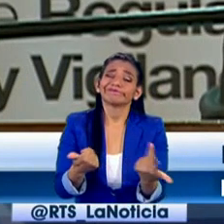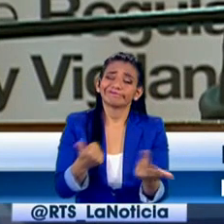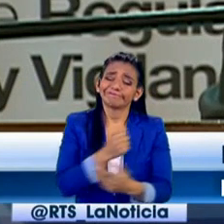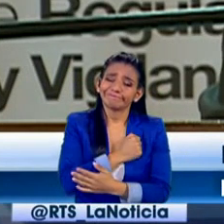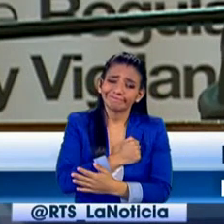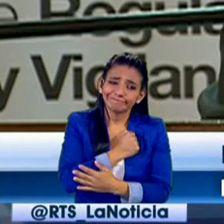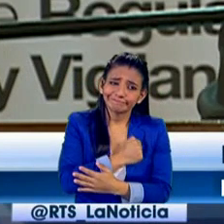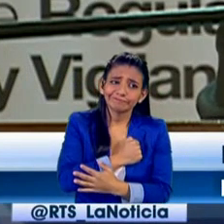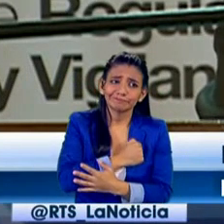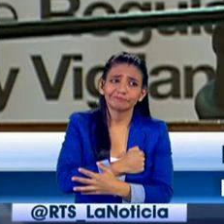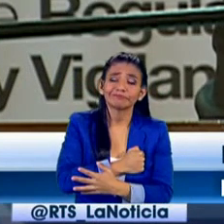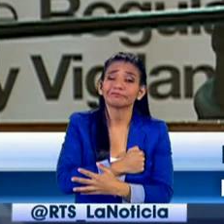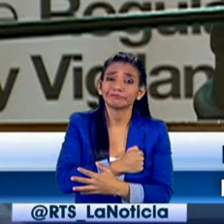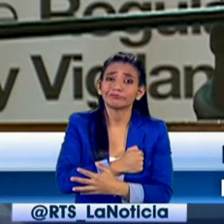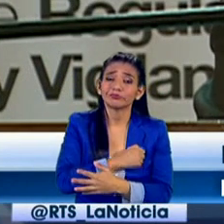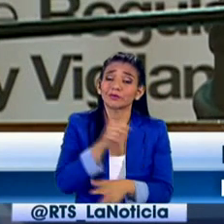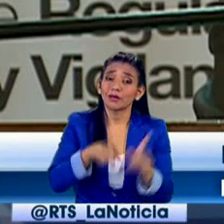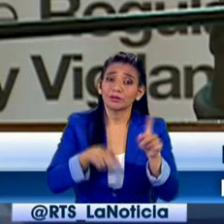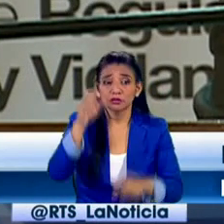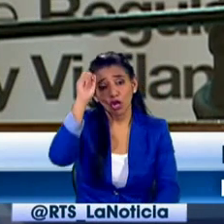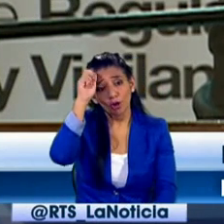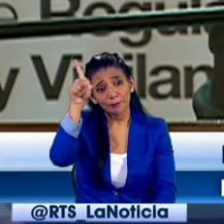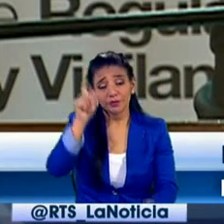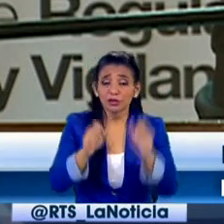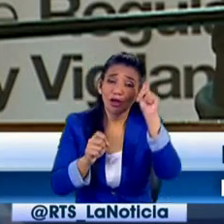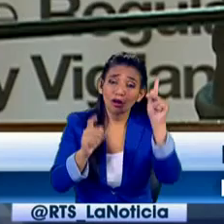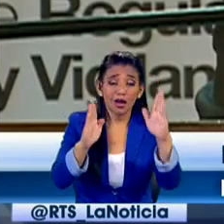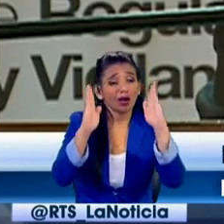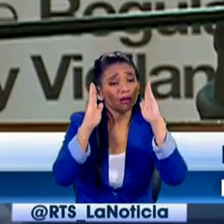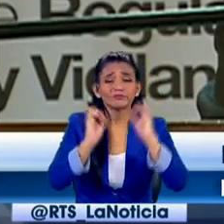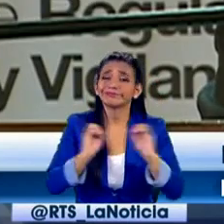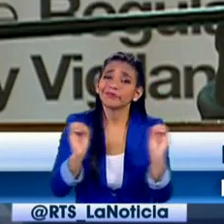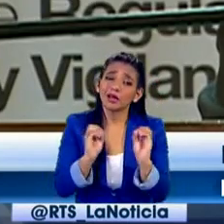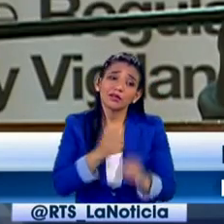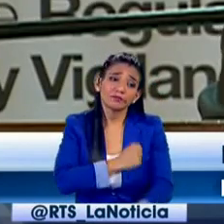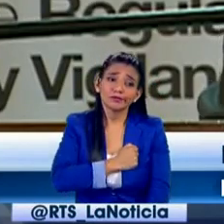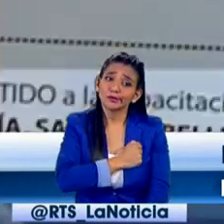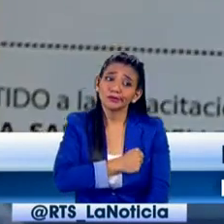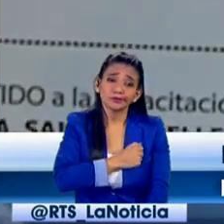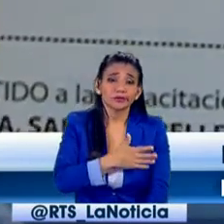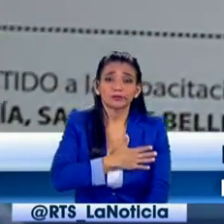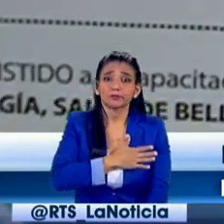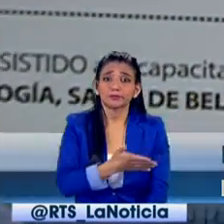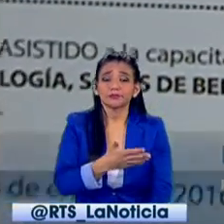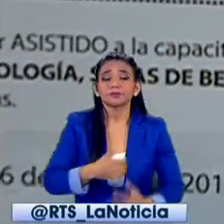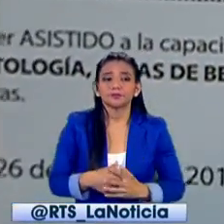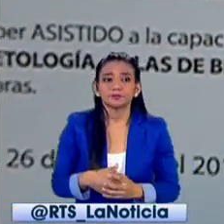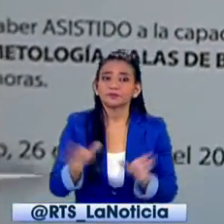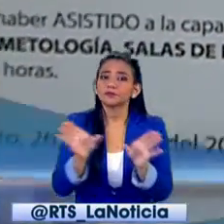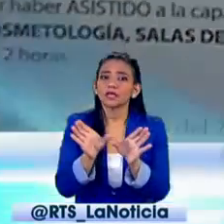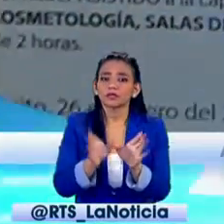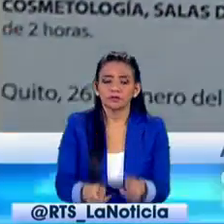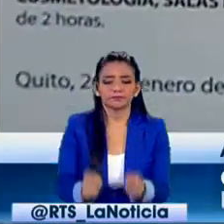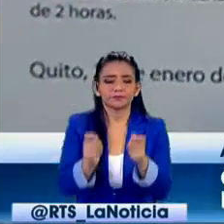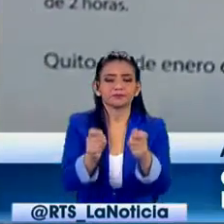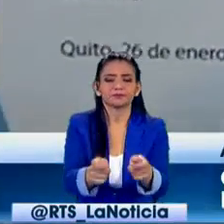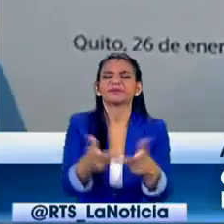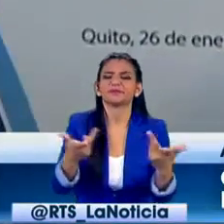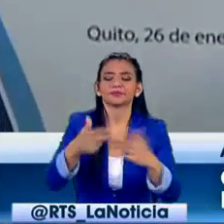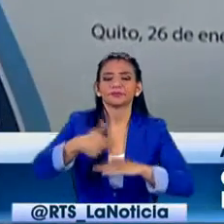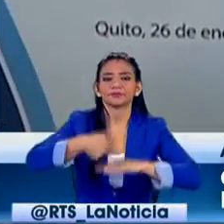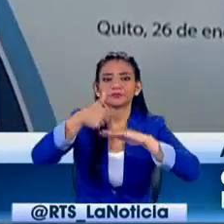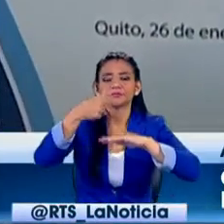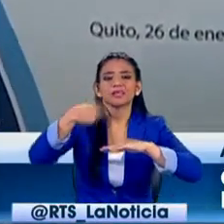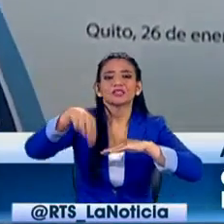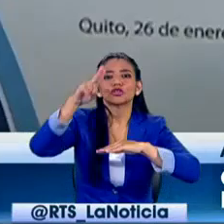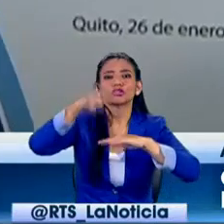vicepresidente, muchas de nuestras opiniones no se nos ha tomado en cuenta, y eso es lamentable. Los certificados fueron entregados por la Agencia Nacional